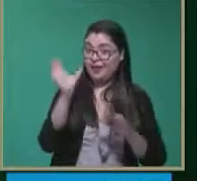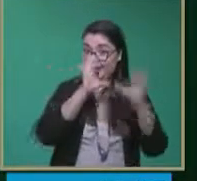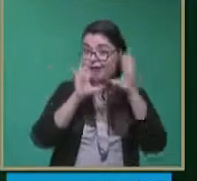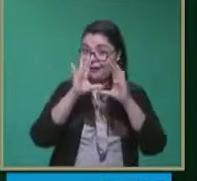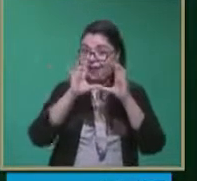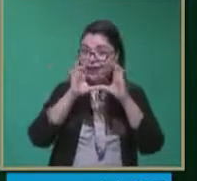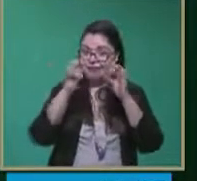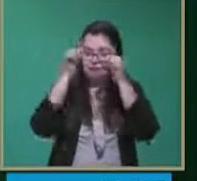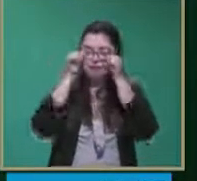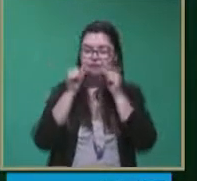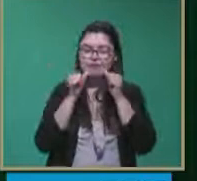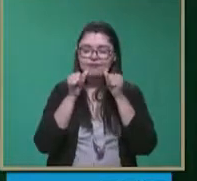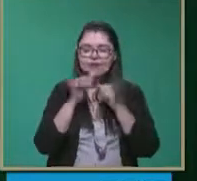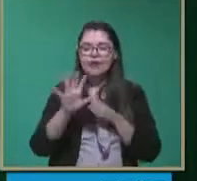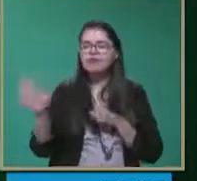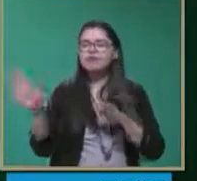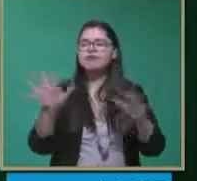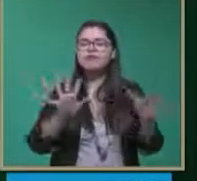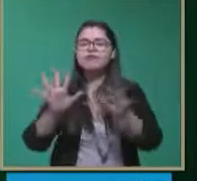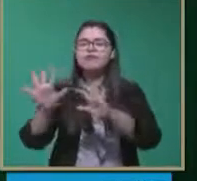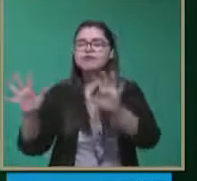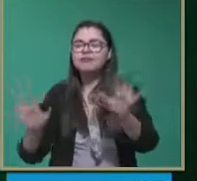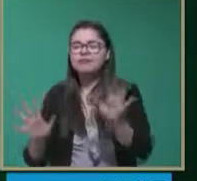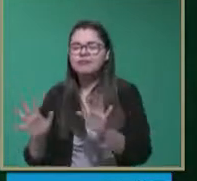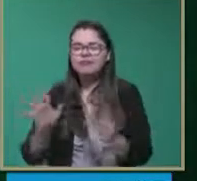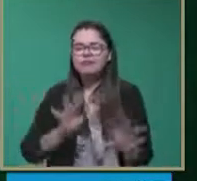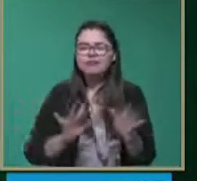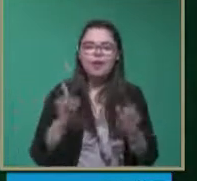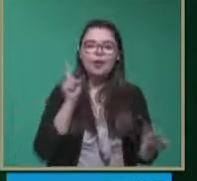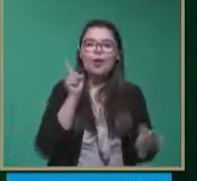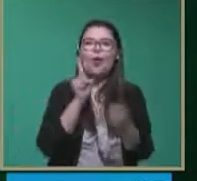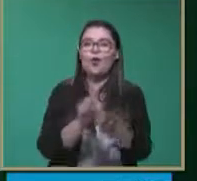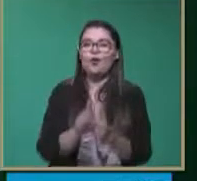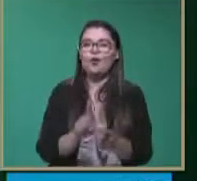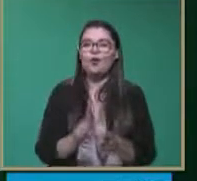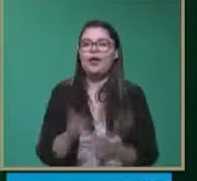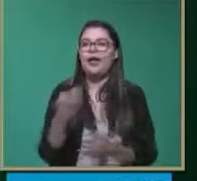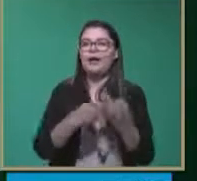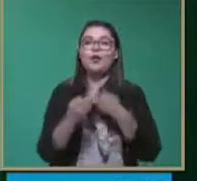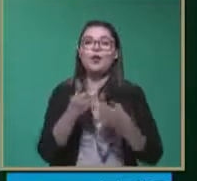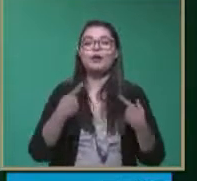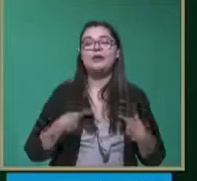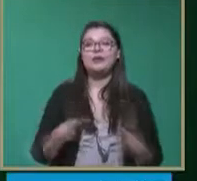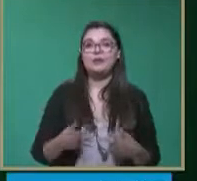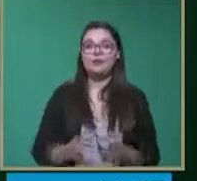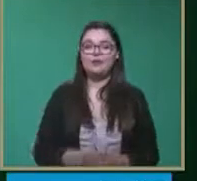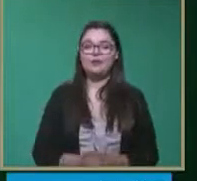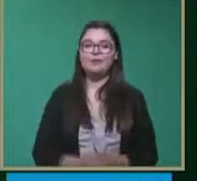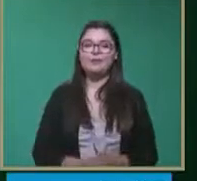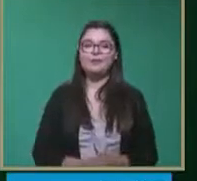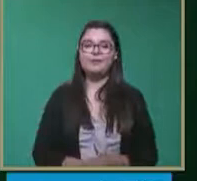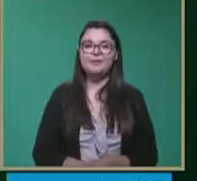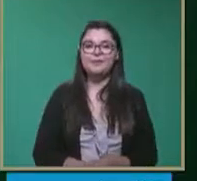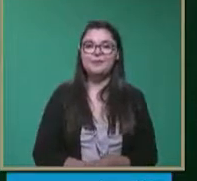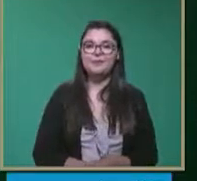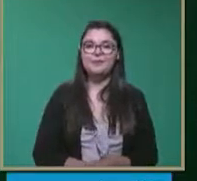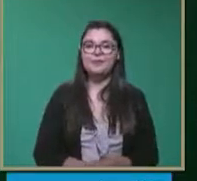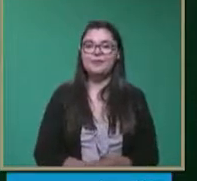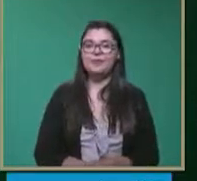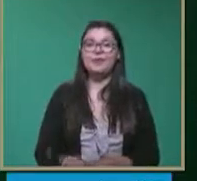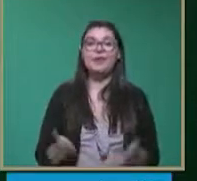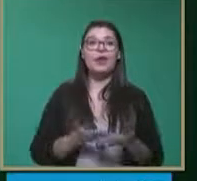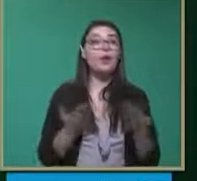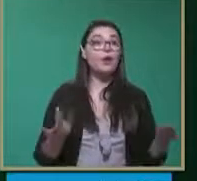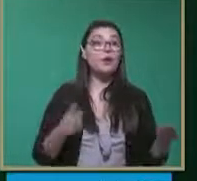tiene tapado los ojos, tendrá que encontrar a los demás. A ver, maestra, vamos a pasar para practicar